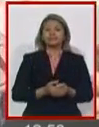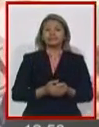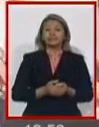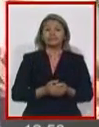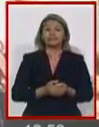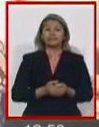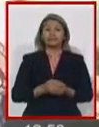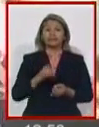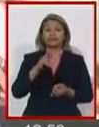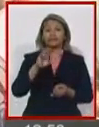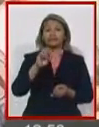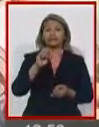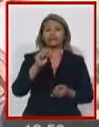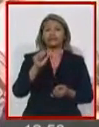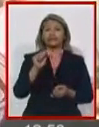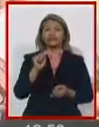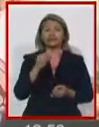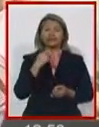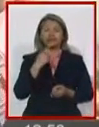otorgar visa